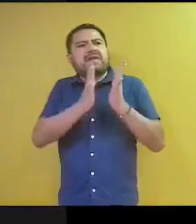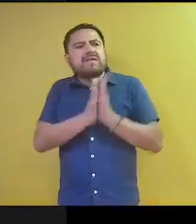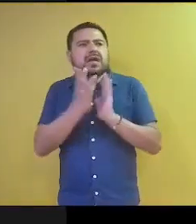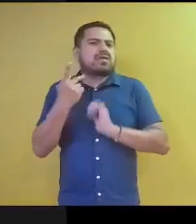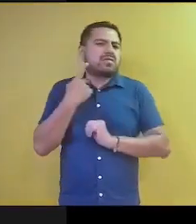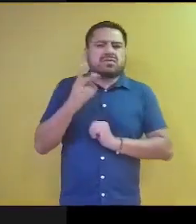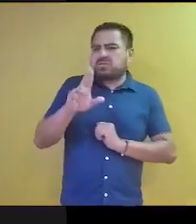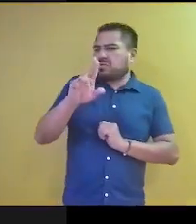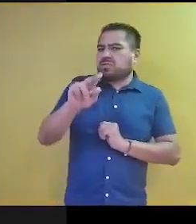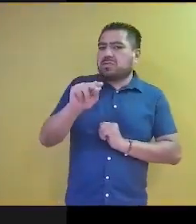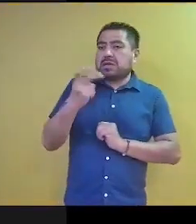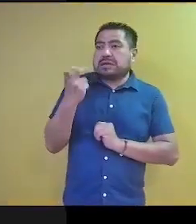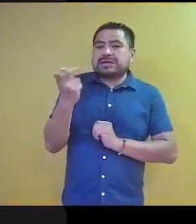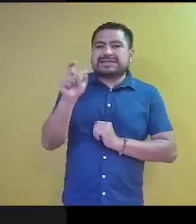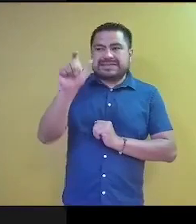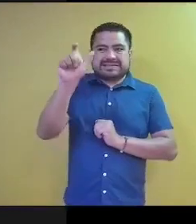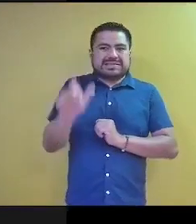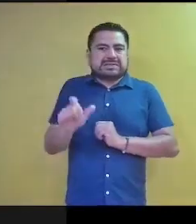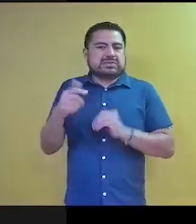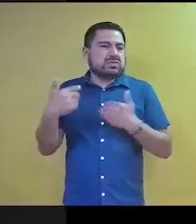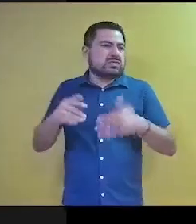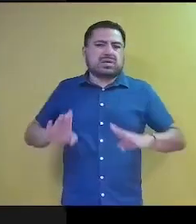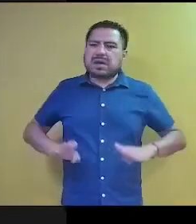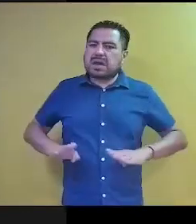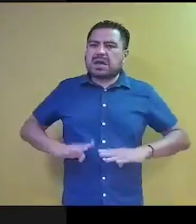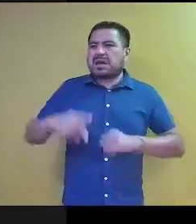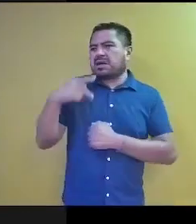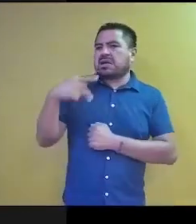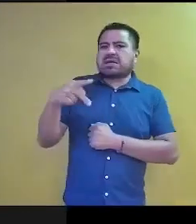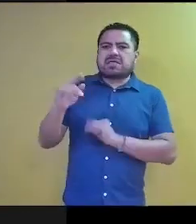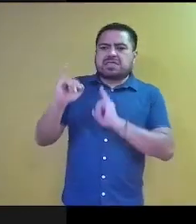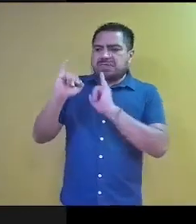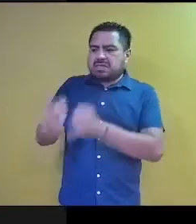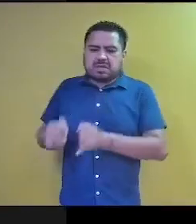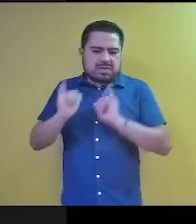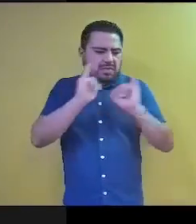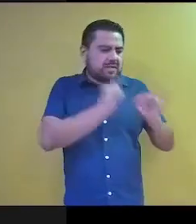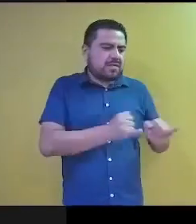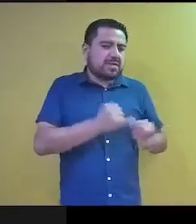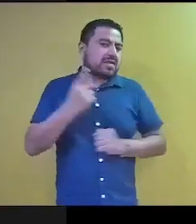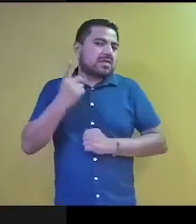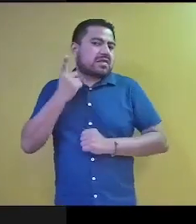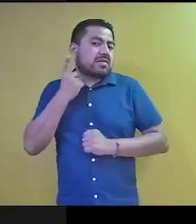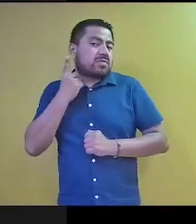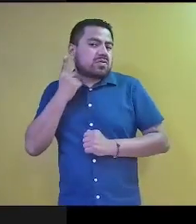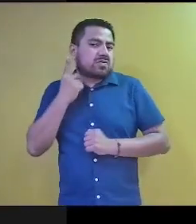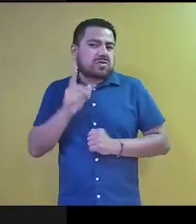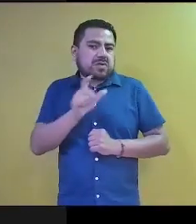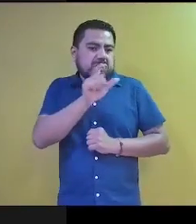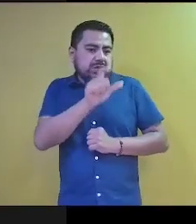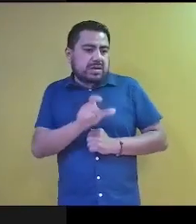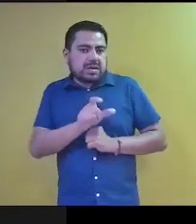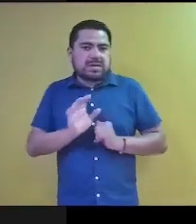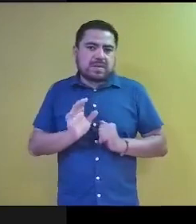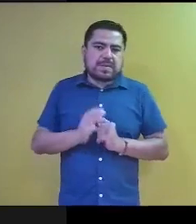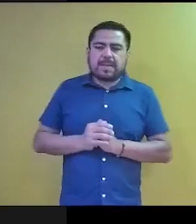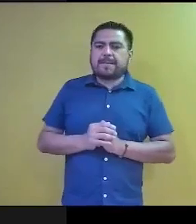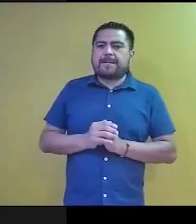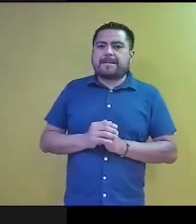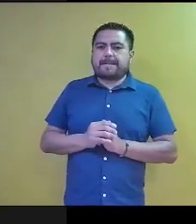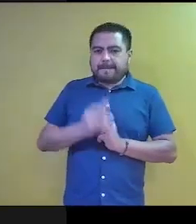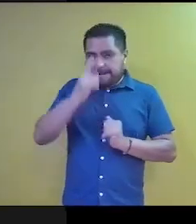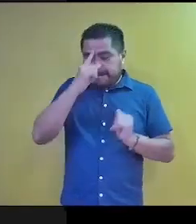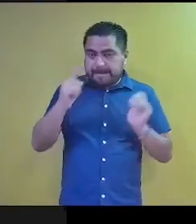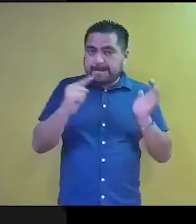sino que son conductas ya individuales de un diputado. Entonces, creo